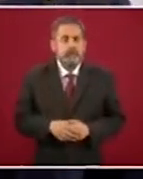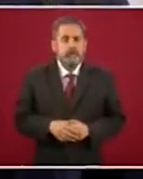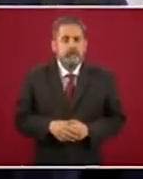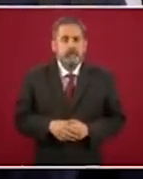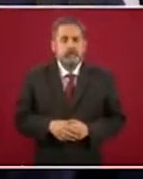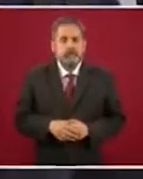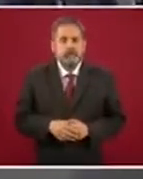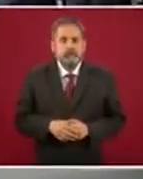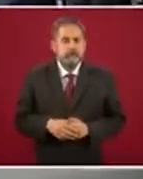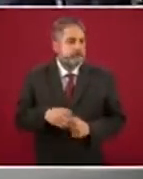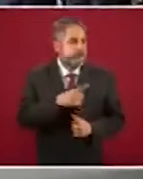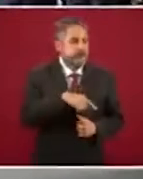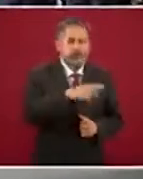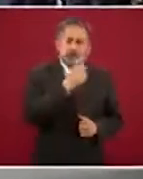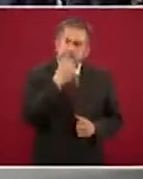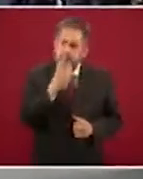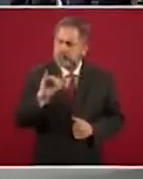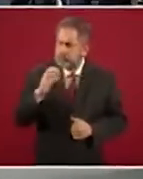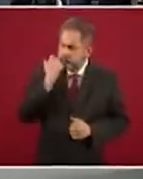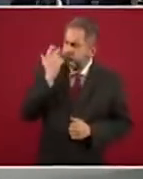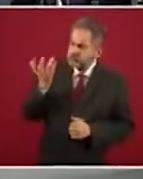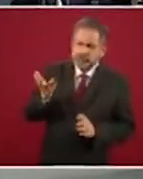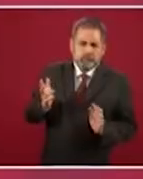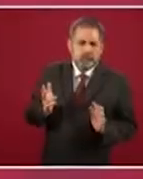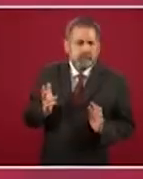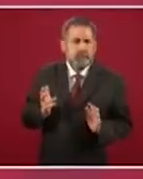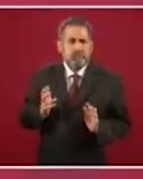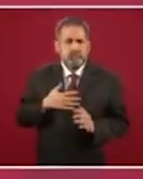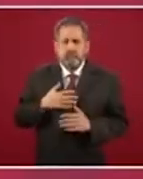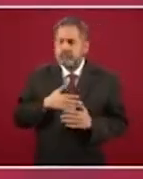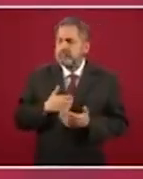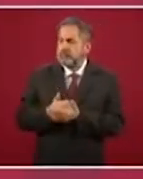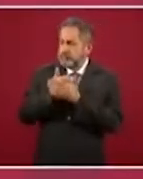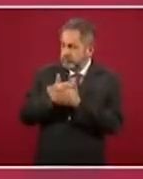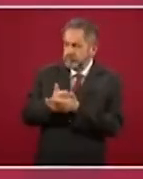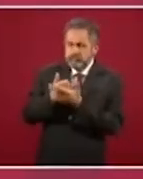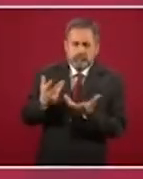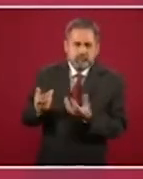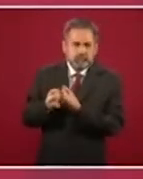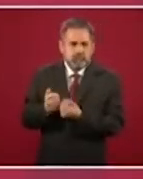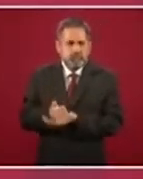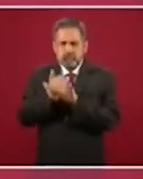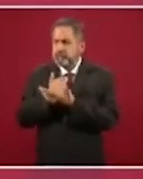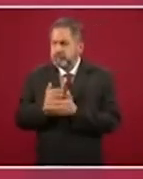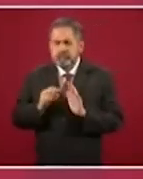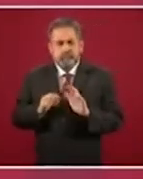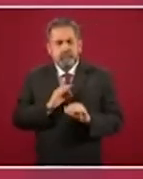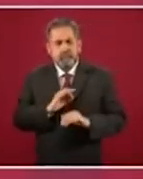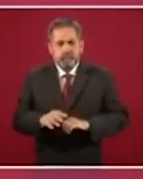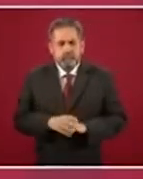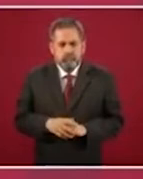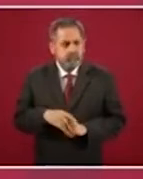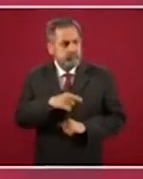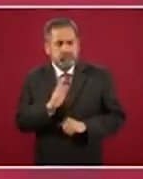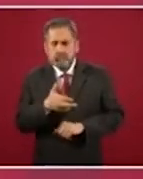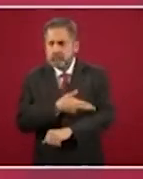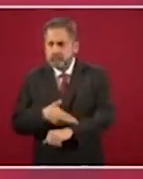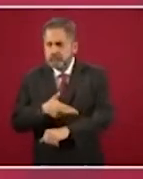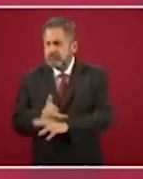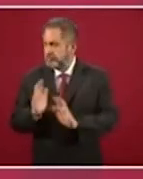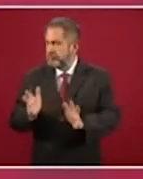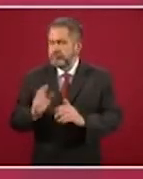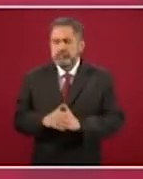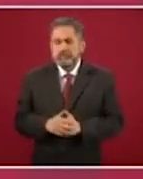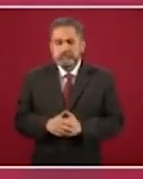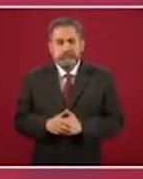han manifestado que quieren también colaborar ayudar lo estaba haciendo y